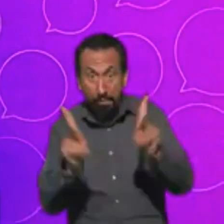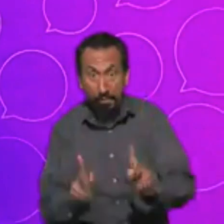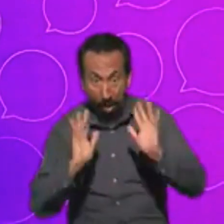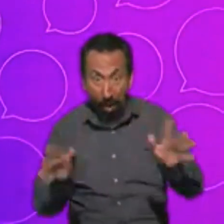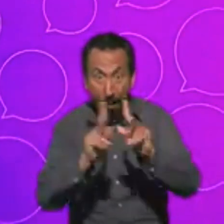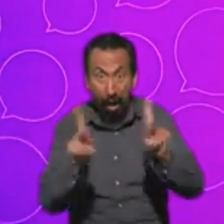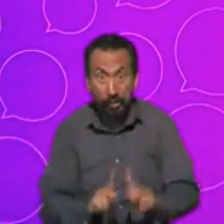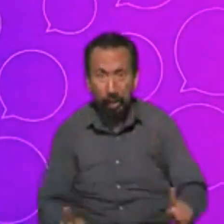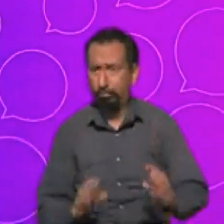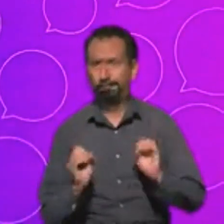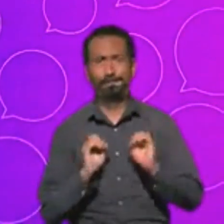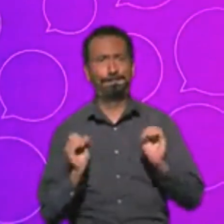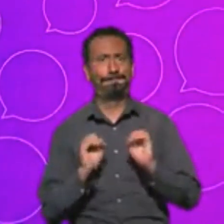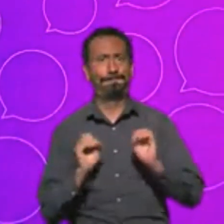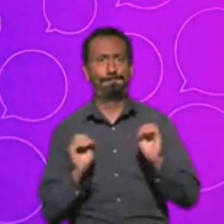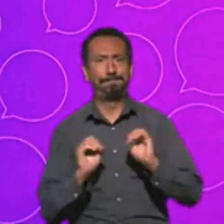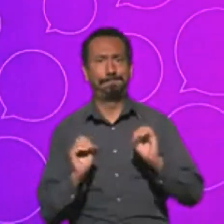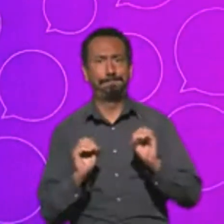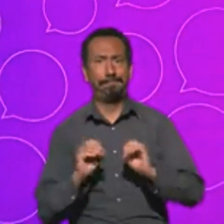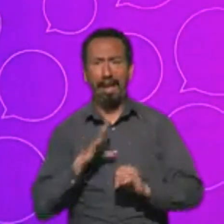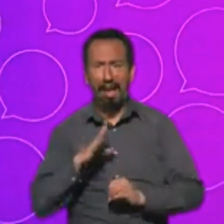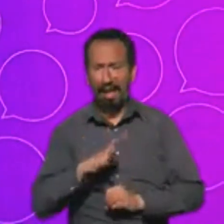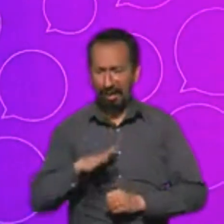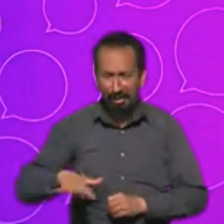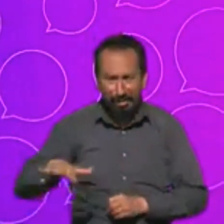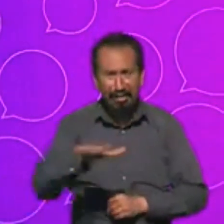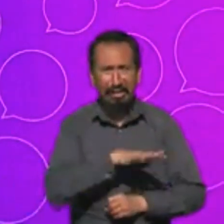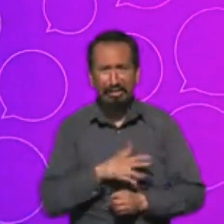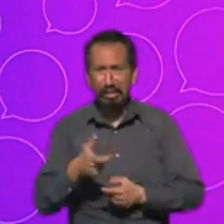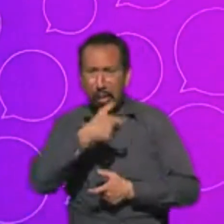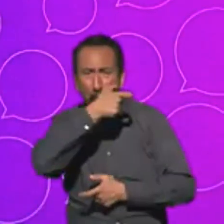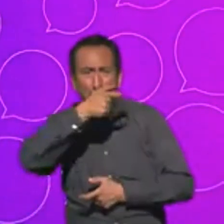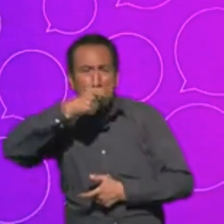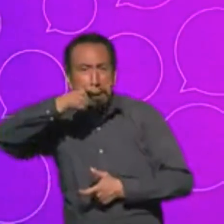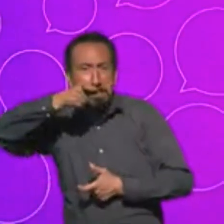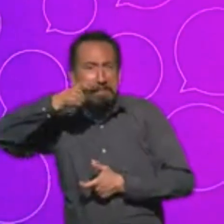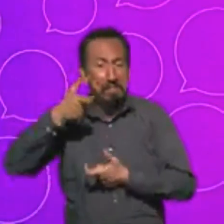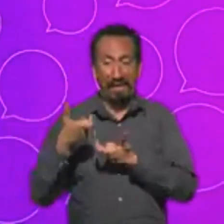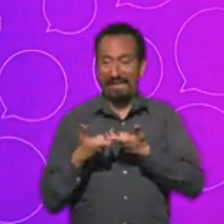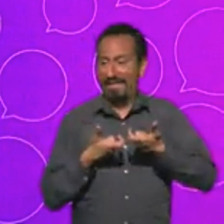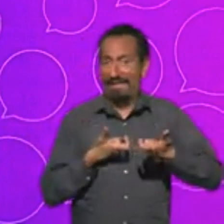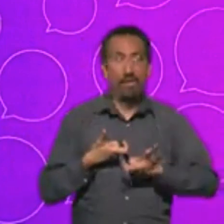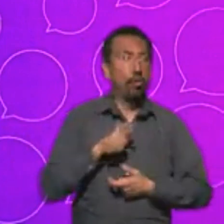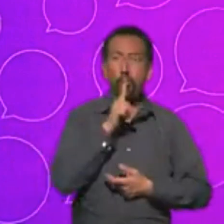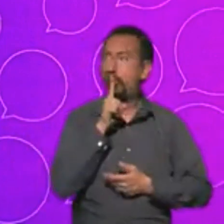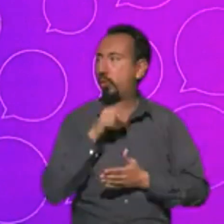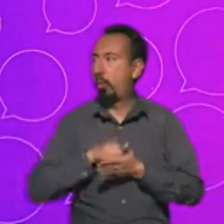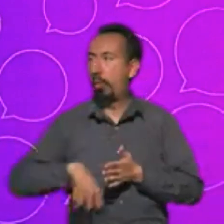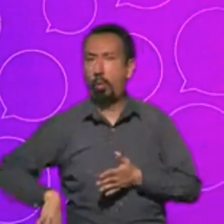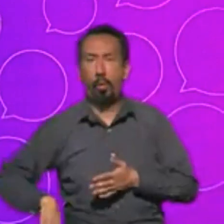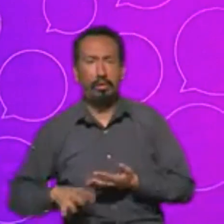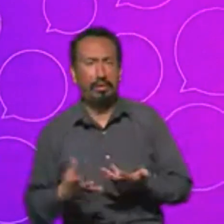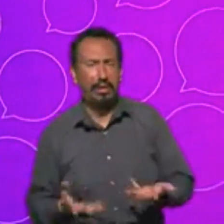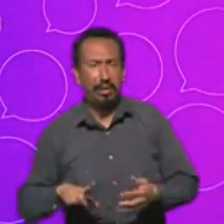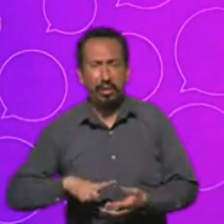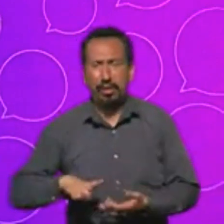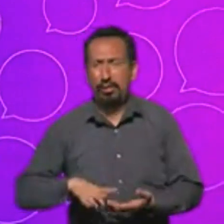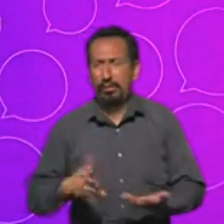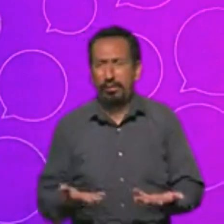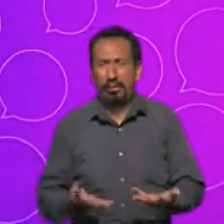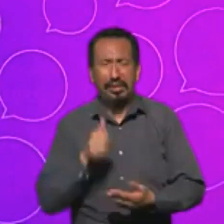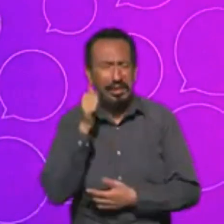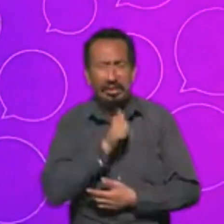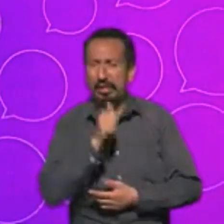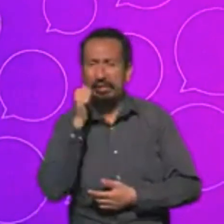cantidad Pero lo que sí veo es un río revuelto en donde hay ganancia de pescadores Y definitivamente le queda efecto al gobierno